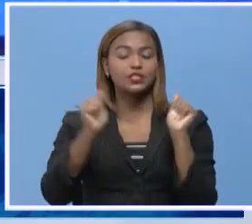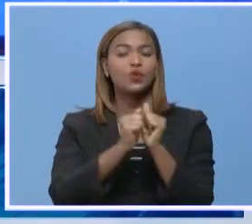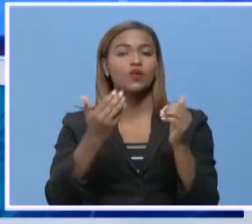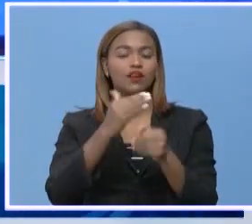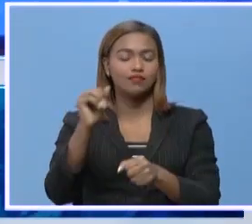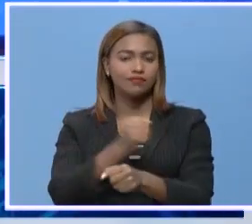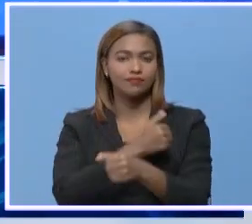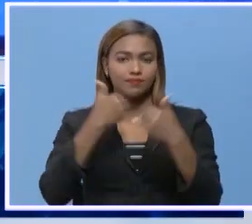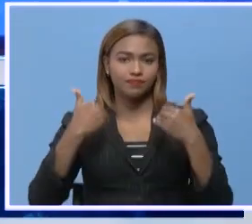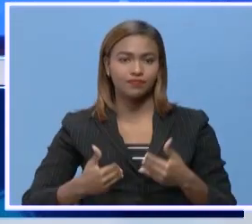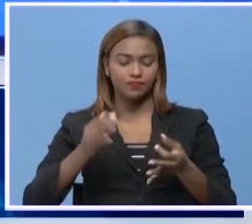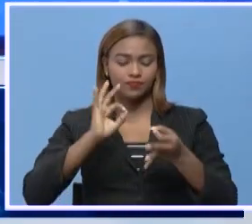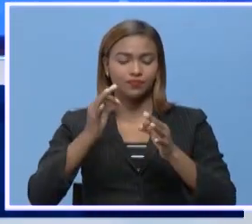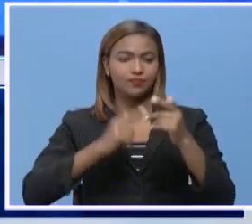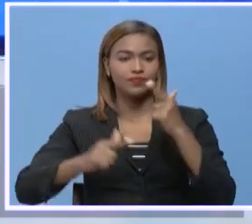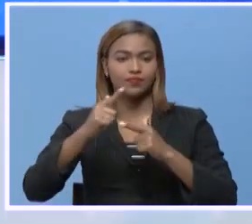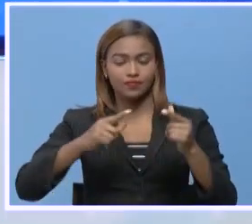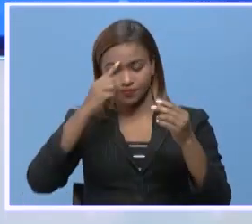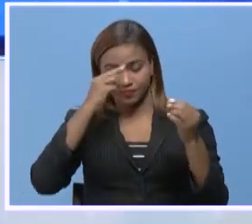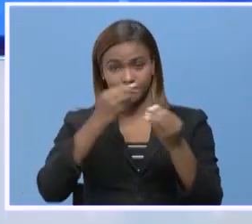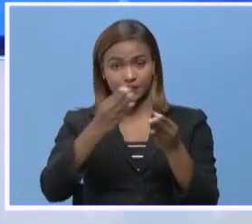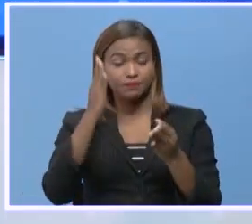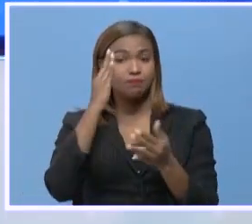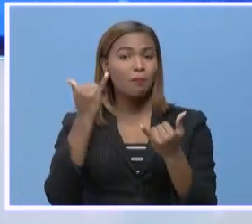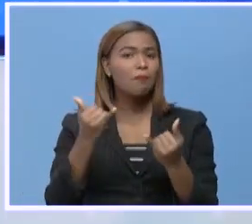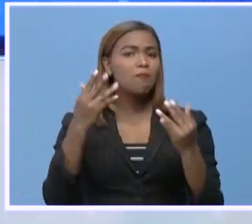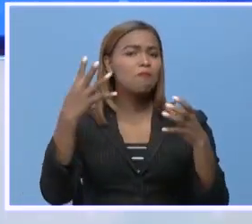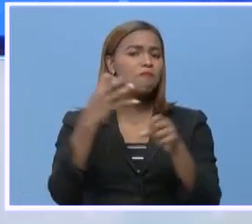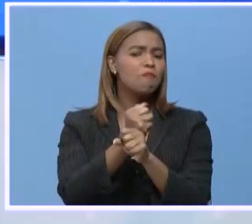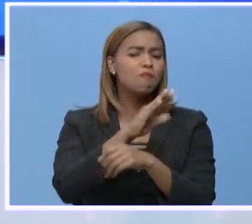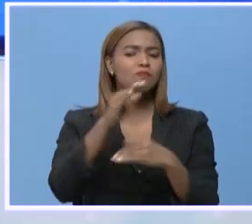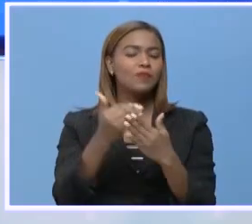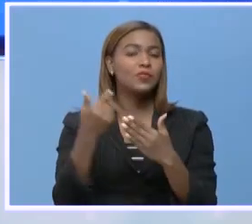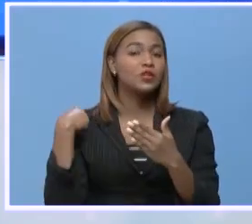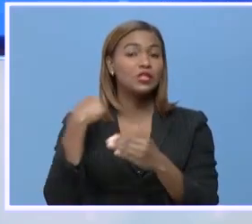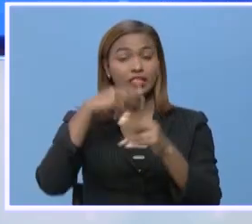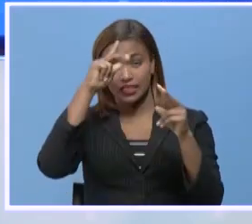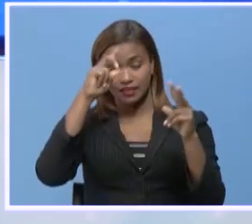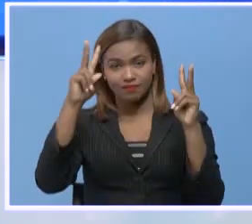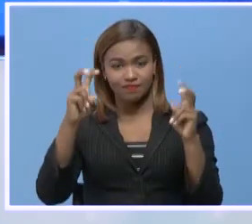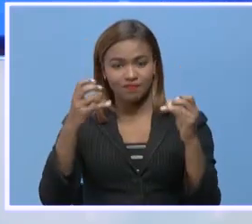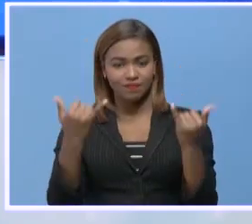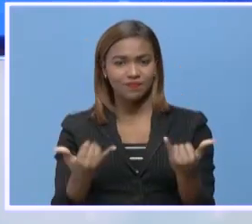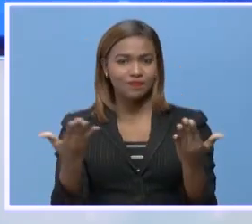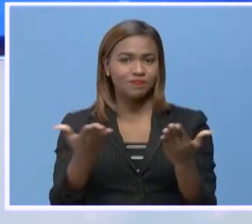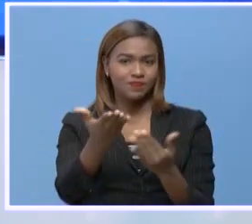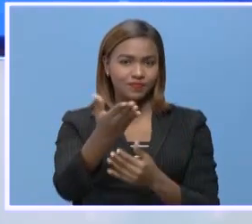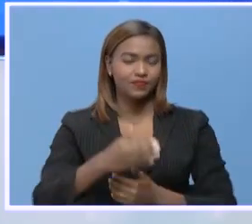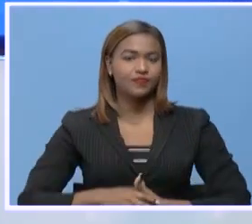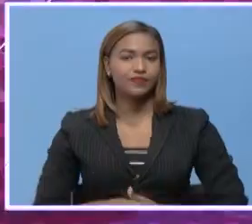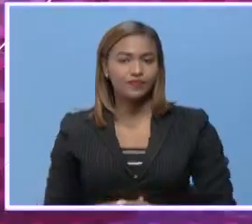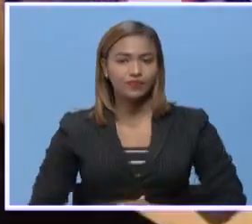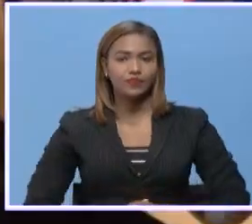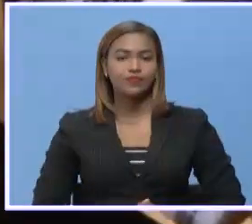a Zuleima García en Lenguas de Señas. Vamos a ver un adelanto de todo nuestro contenido en los